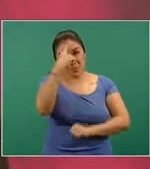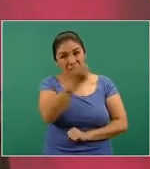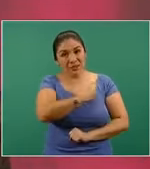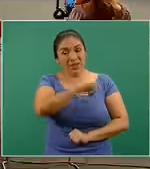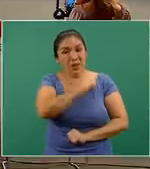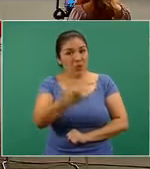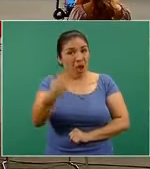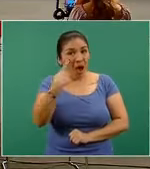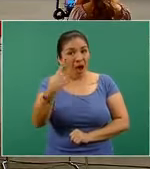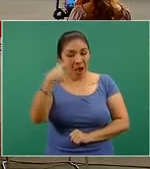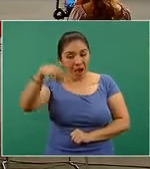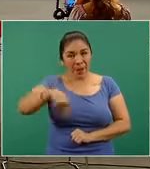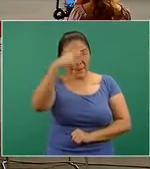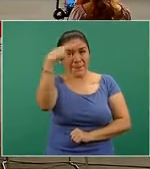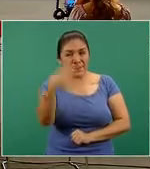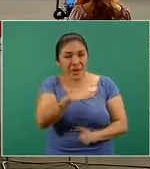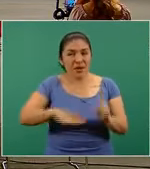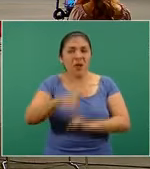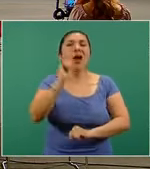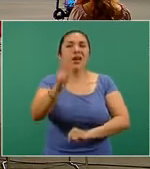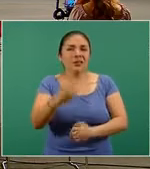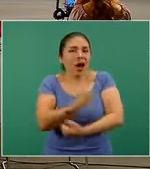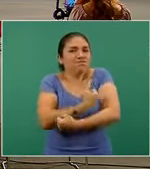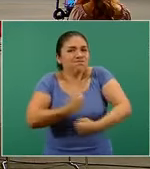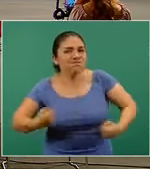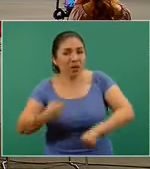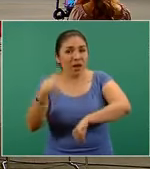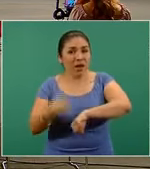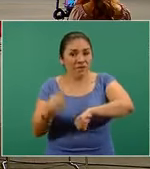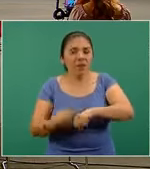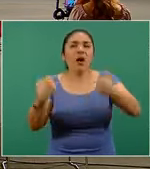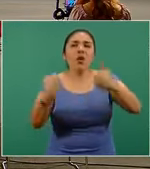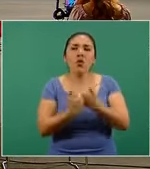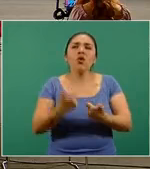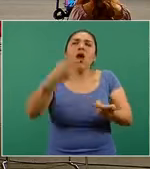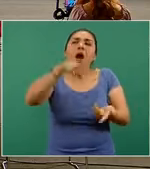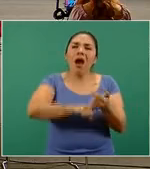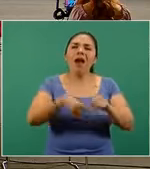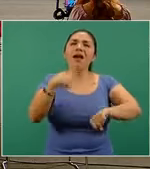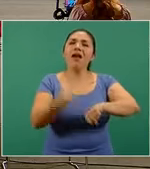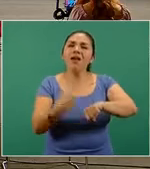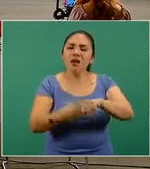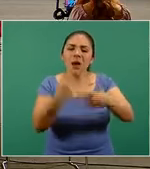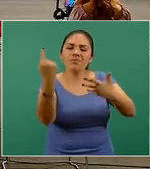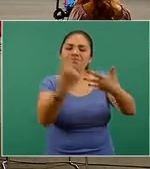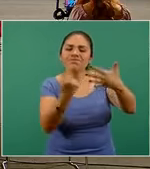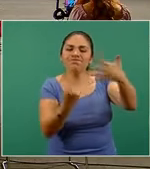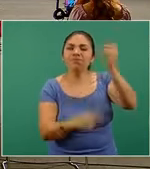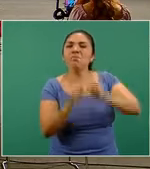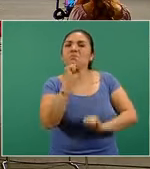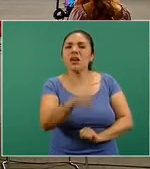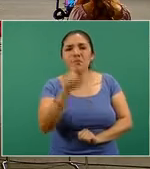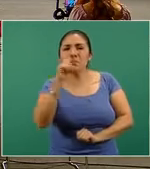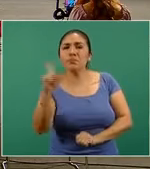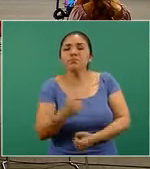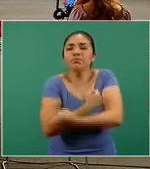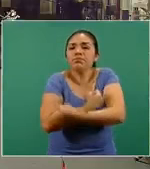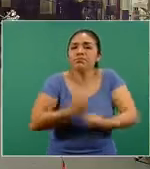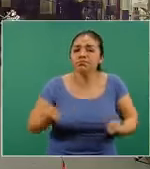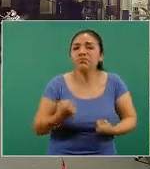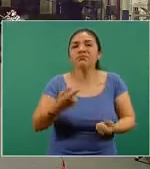que tenemos en México, que es la obesidad y las enfermedades que obviamente se desencadenan